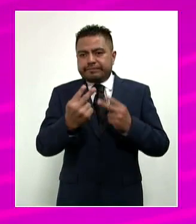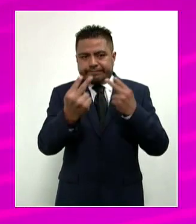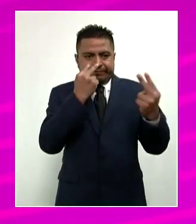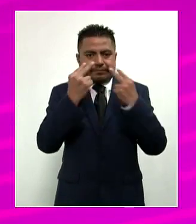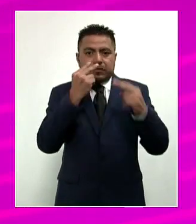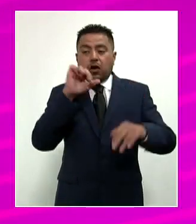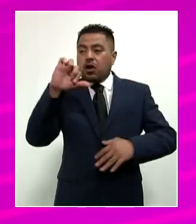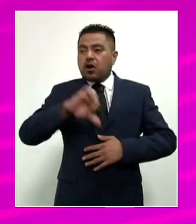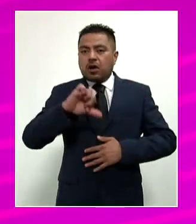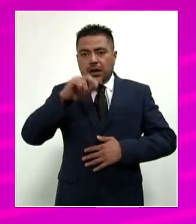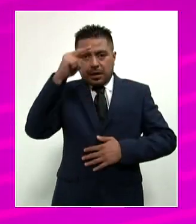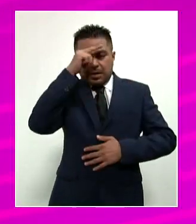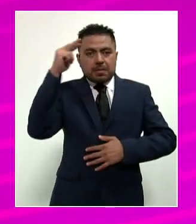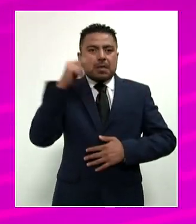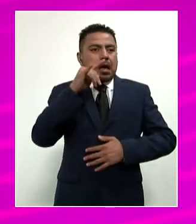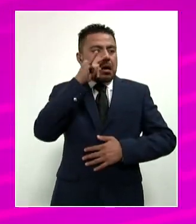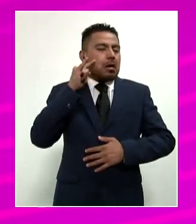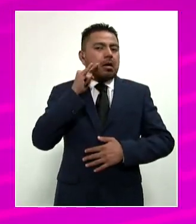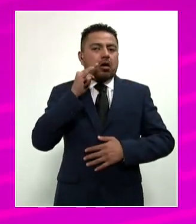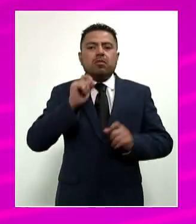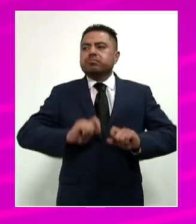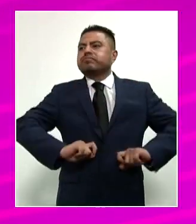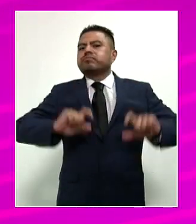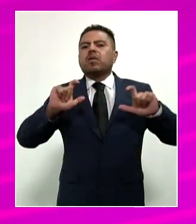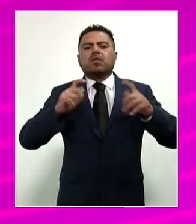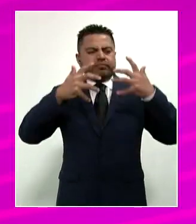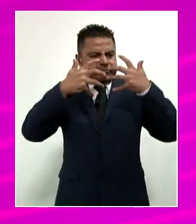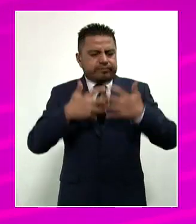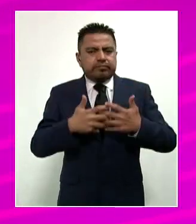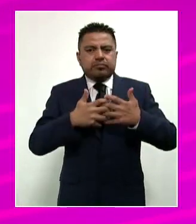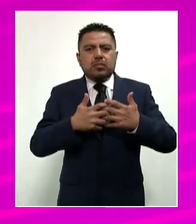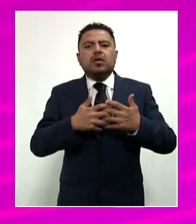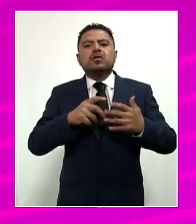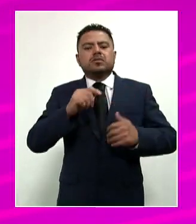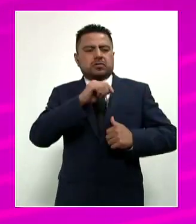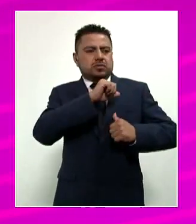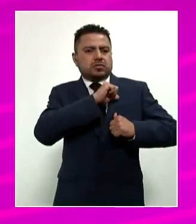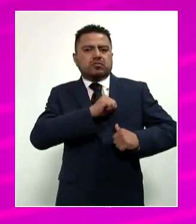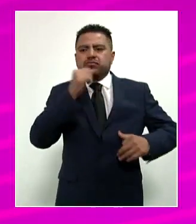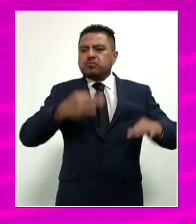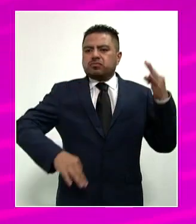el día de hoy en México Invisible, un programa producido por la Suprema Corte